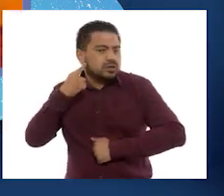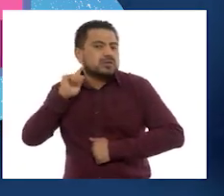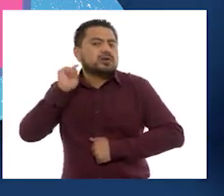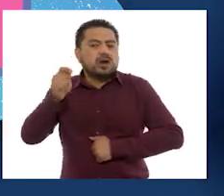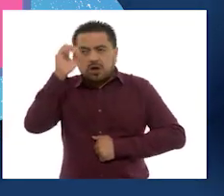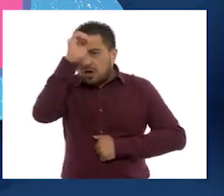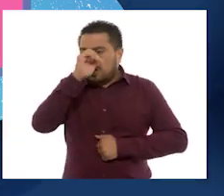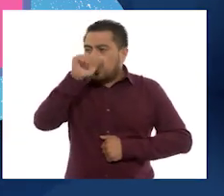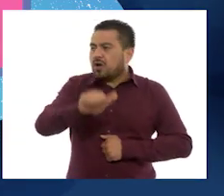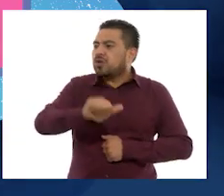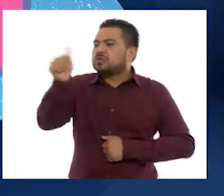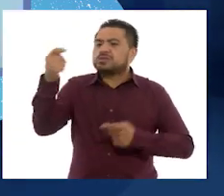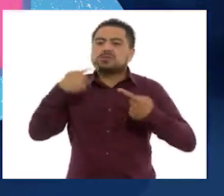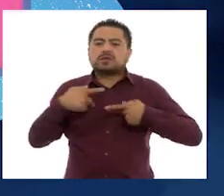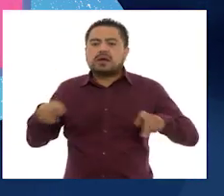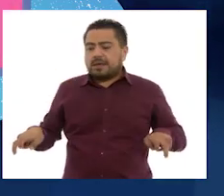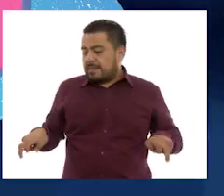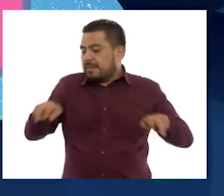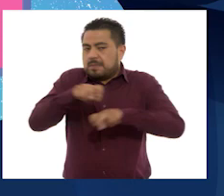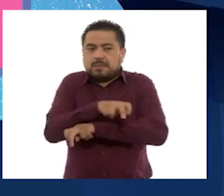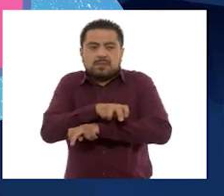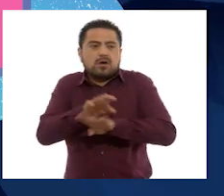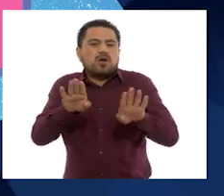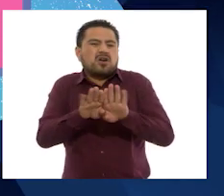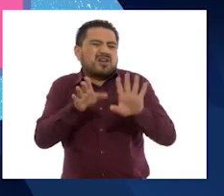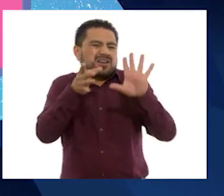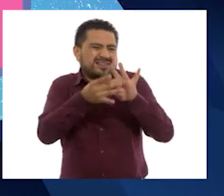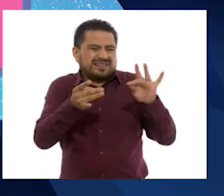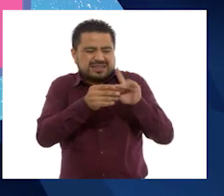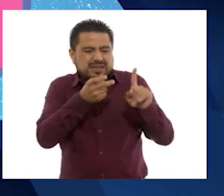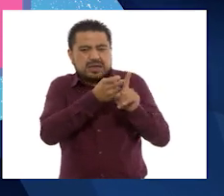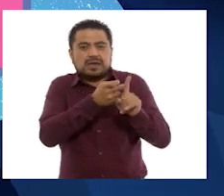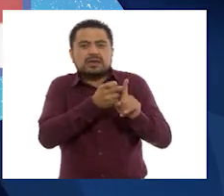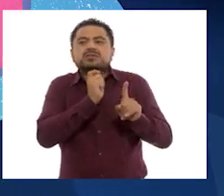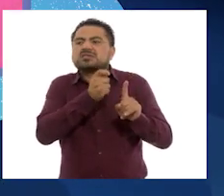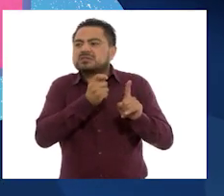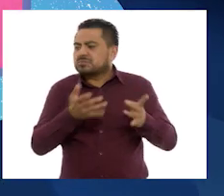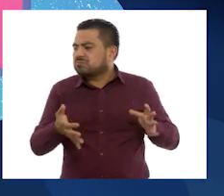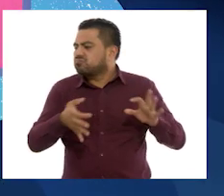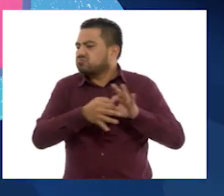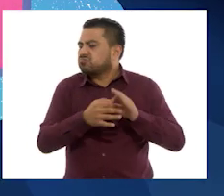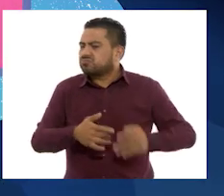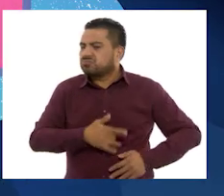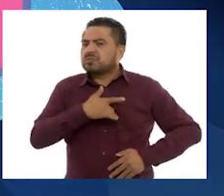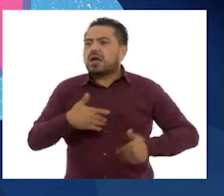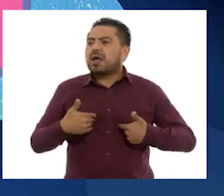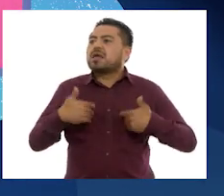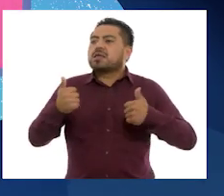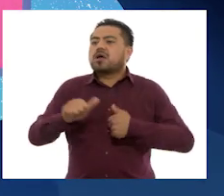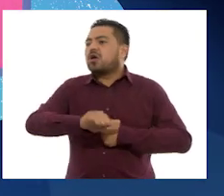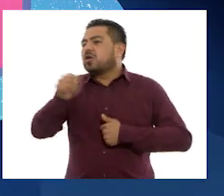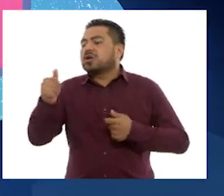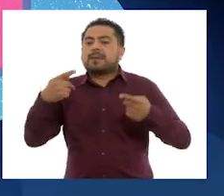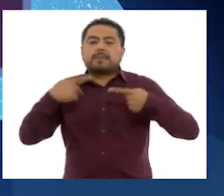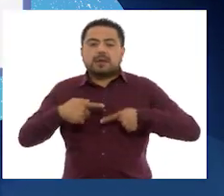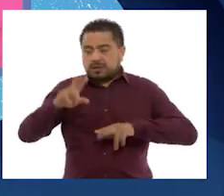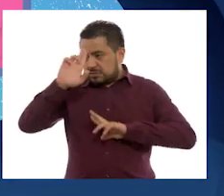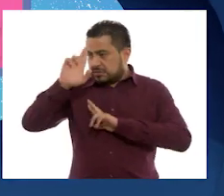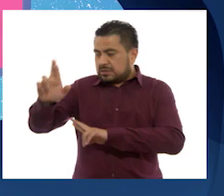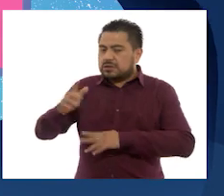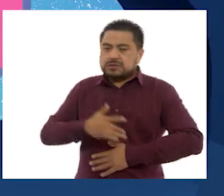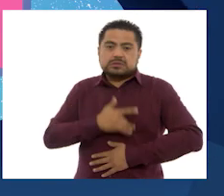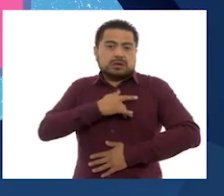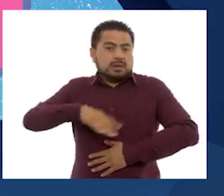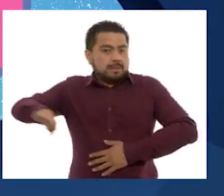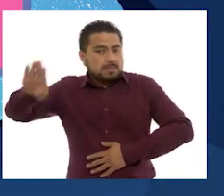otro. Ponerse en los zapatos del otro, como se dice, se llama empatía y significa entender a la otra persona y respetar lo que siente y